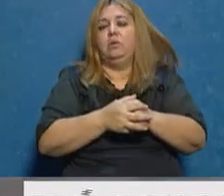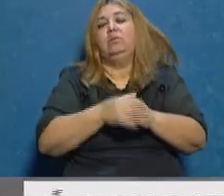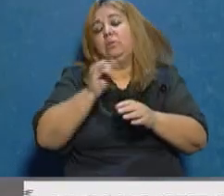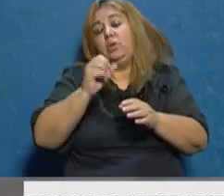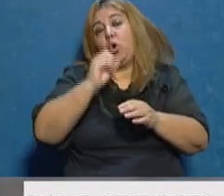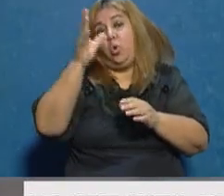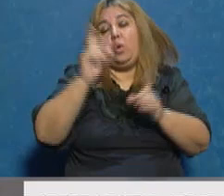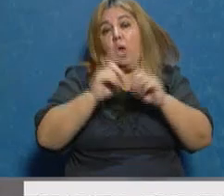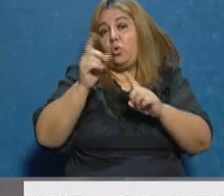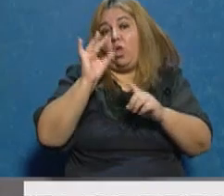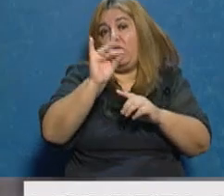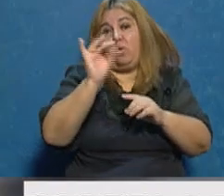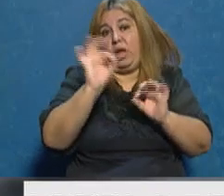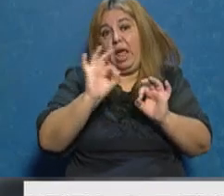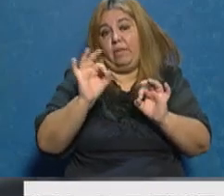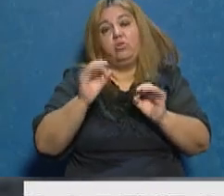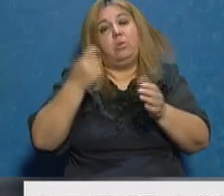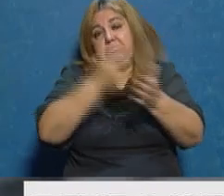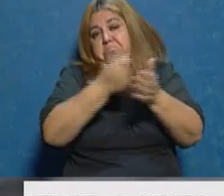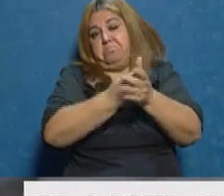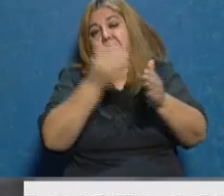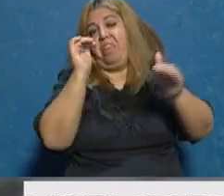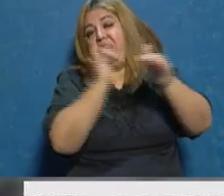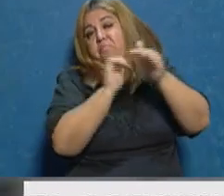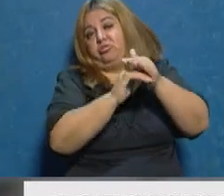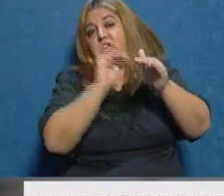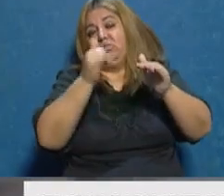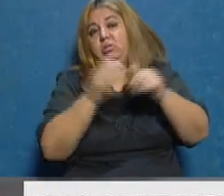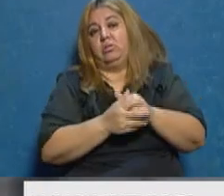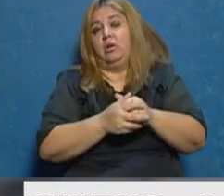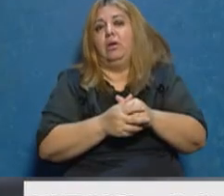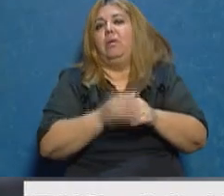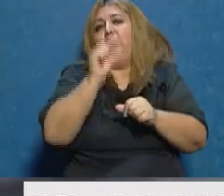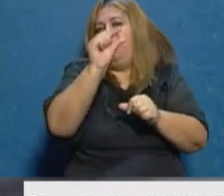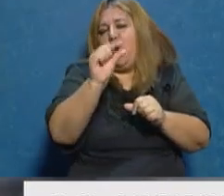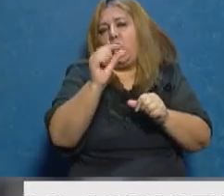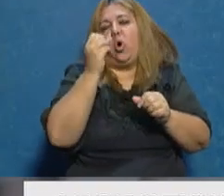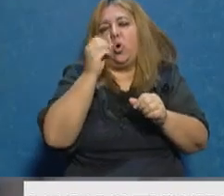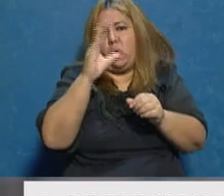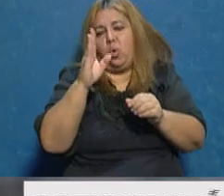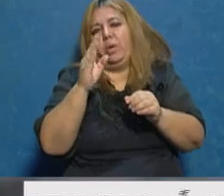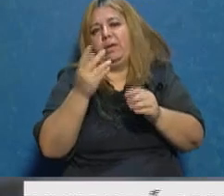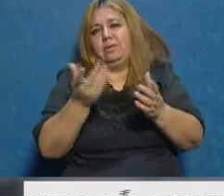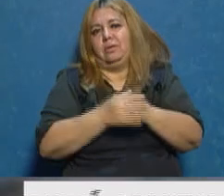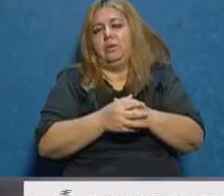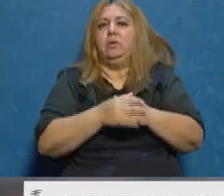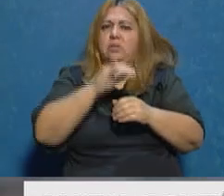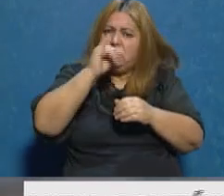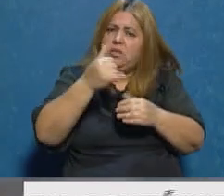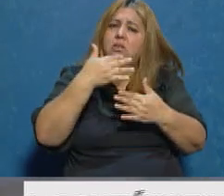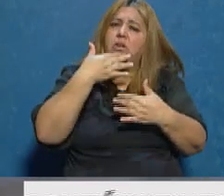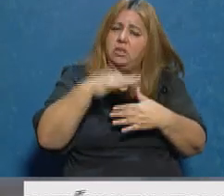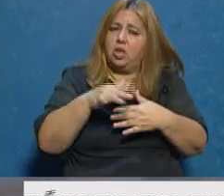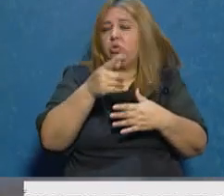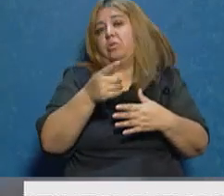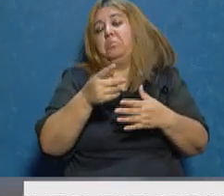deuda y se le entregó el dinero, que son los menos. Sí, yo estoy de acuerdo con que se le tendría